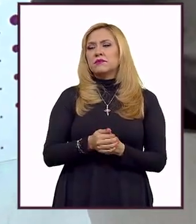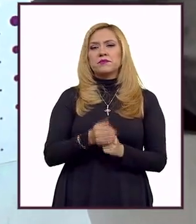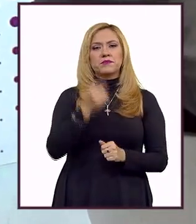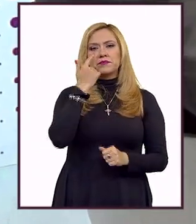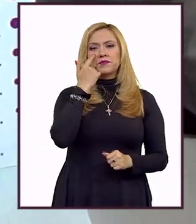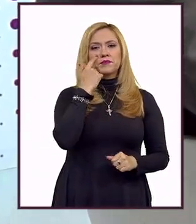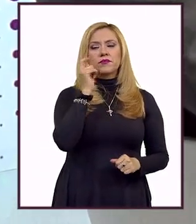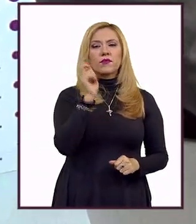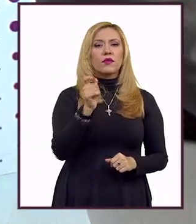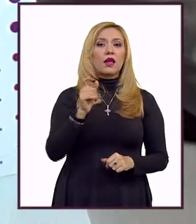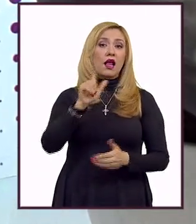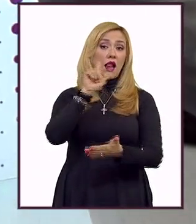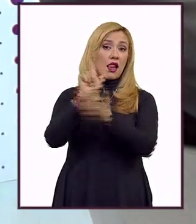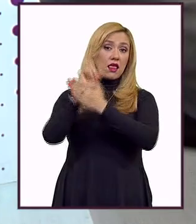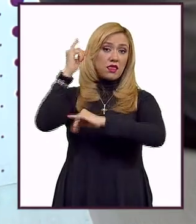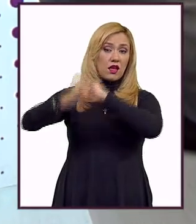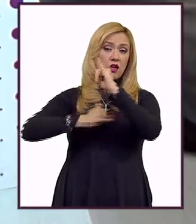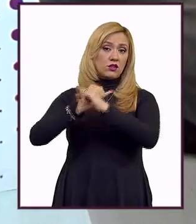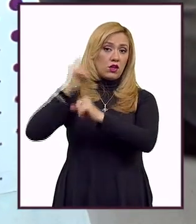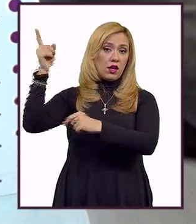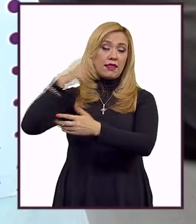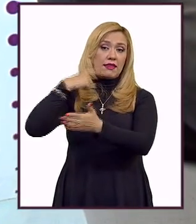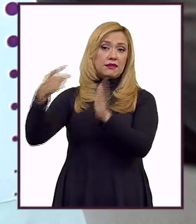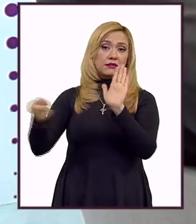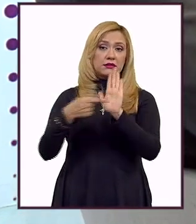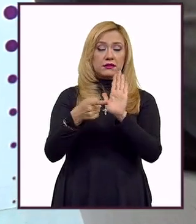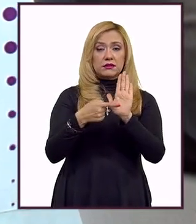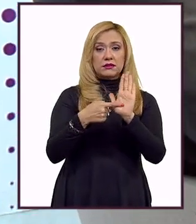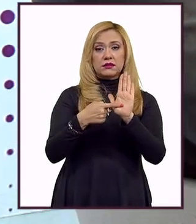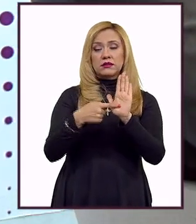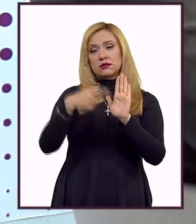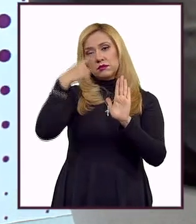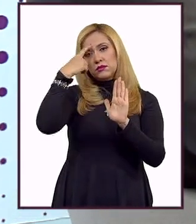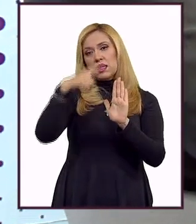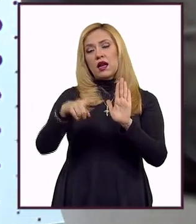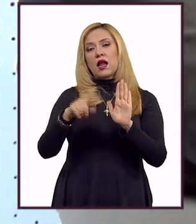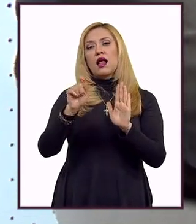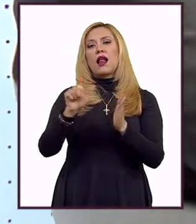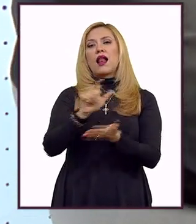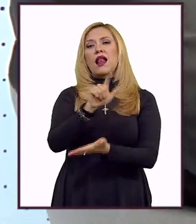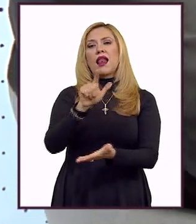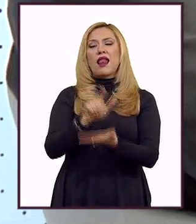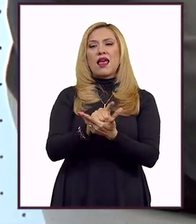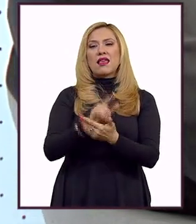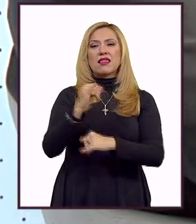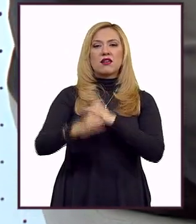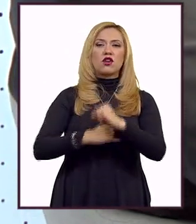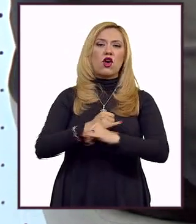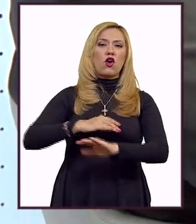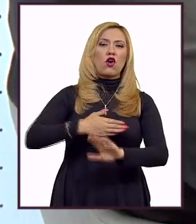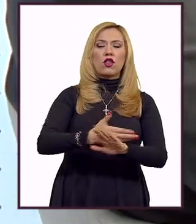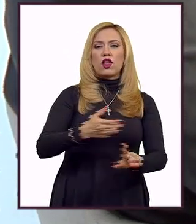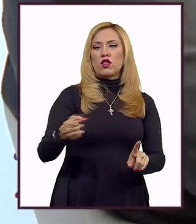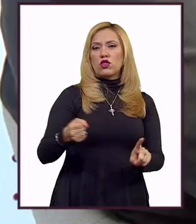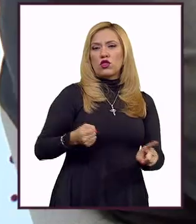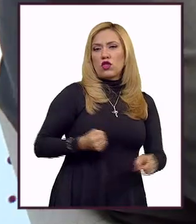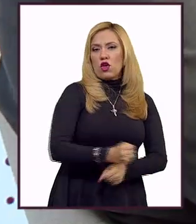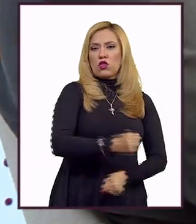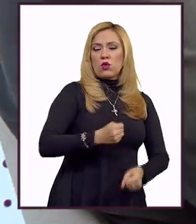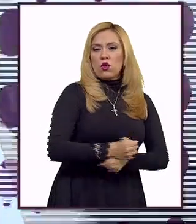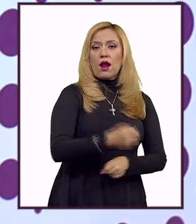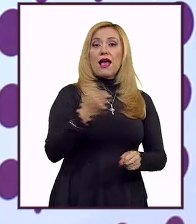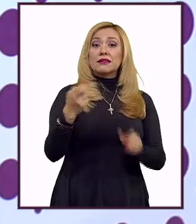proviene de un tratado internacional que es el protocolo facultativo de la Convención contra la Tortura. Este protocolo